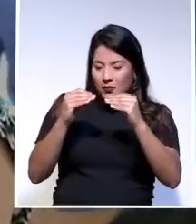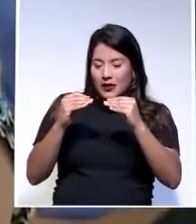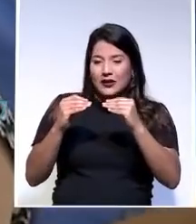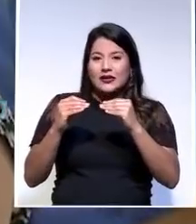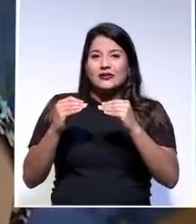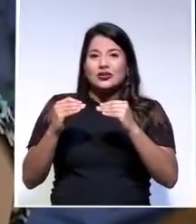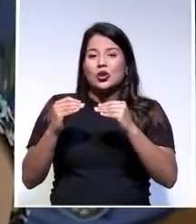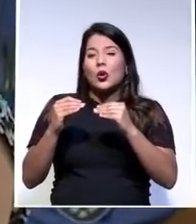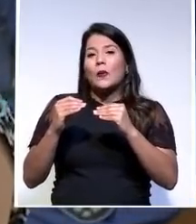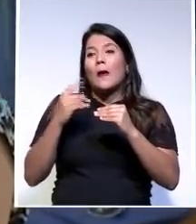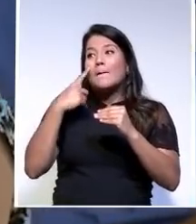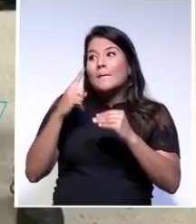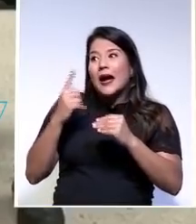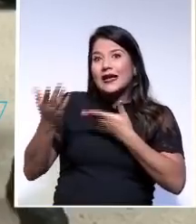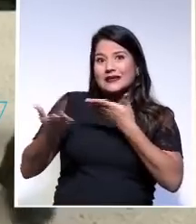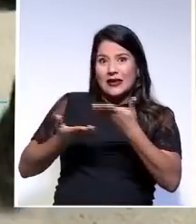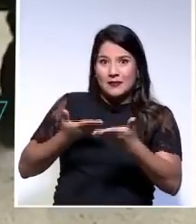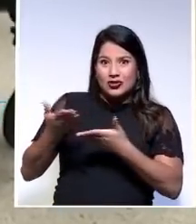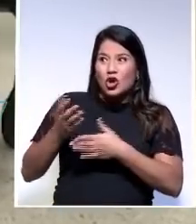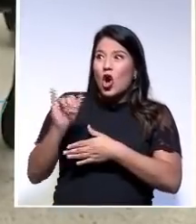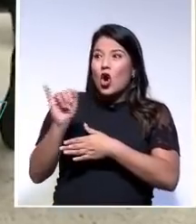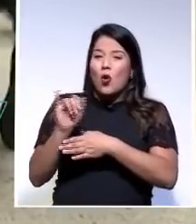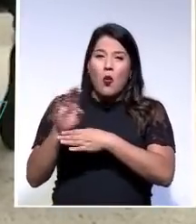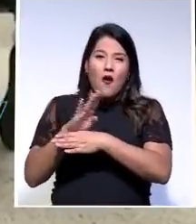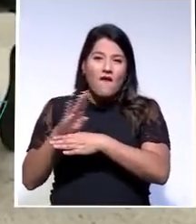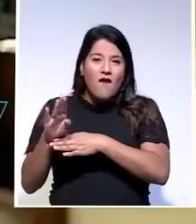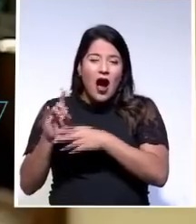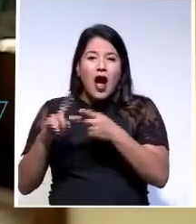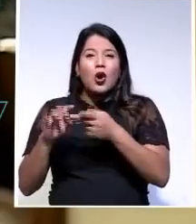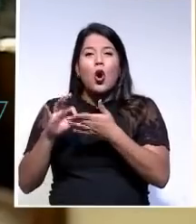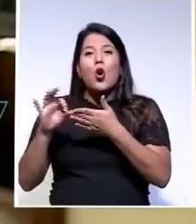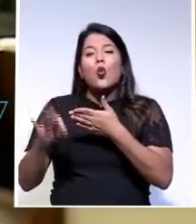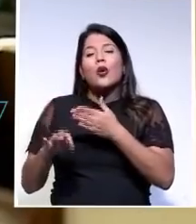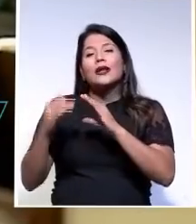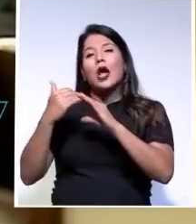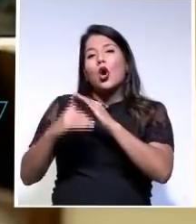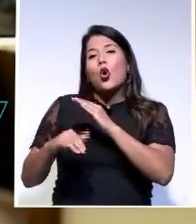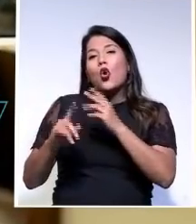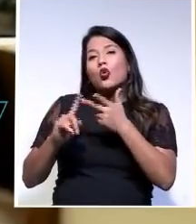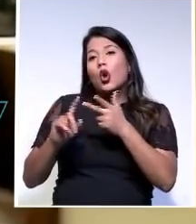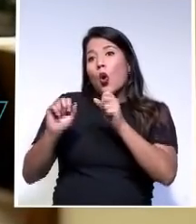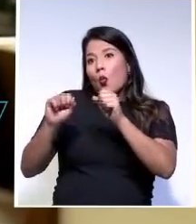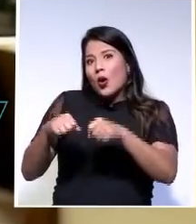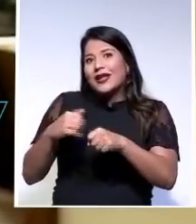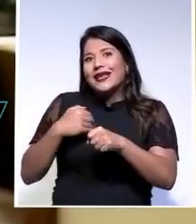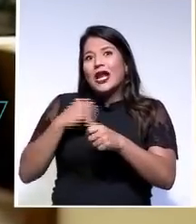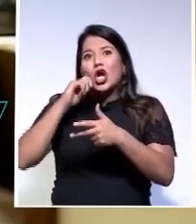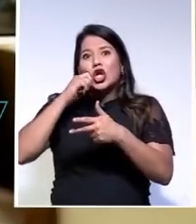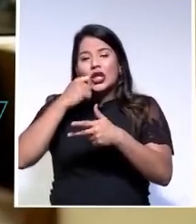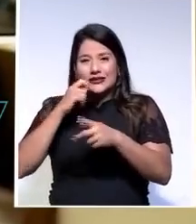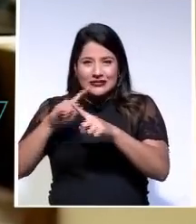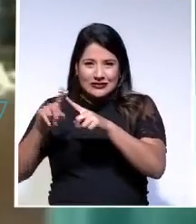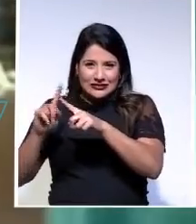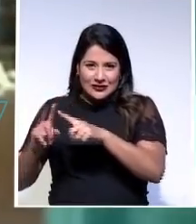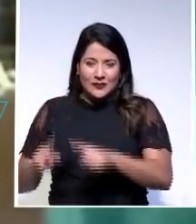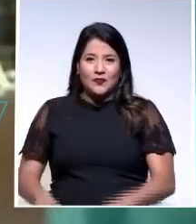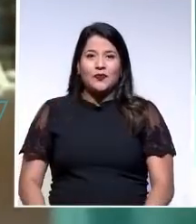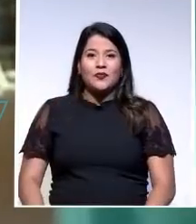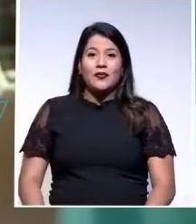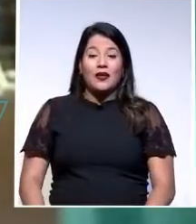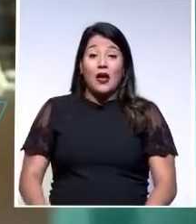ciertos servicios como entidades financieras, cuentas de correo electrónico, recuperación de contraseñas, entre otros. En las